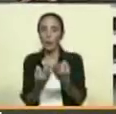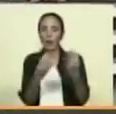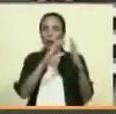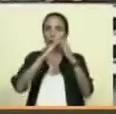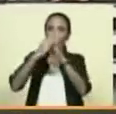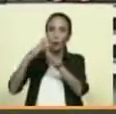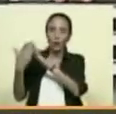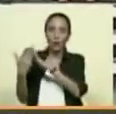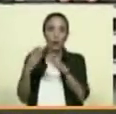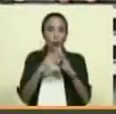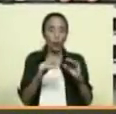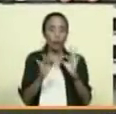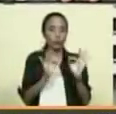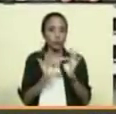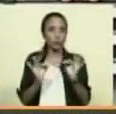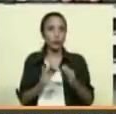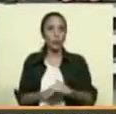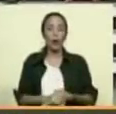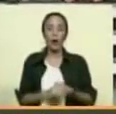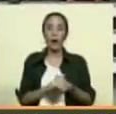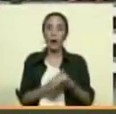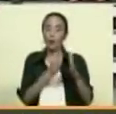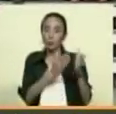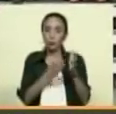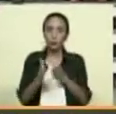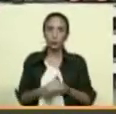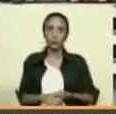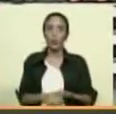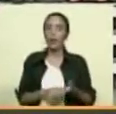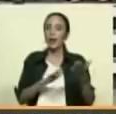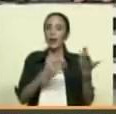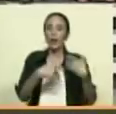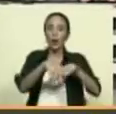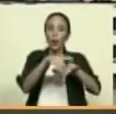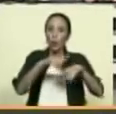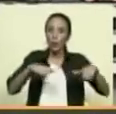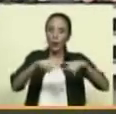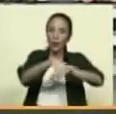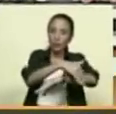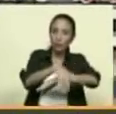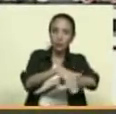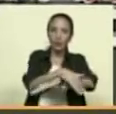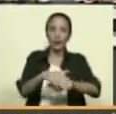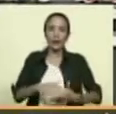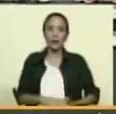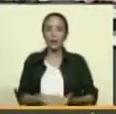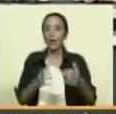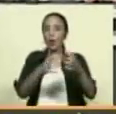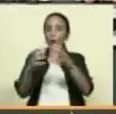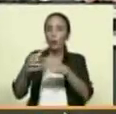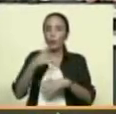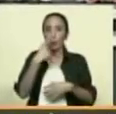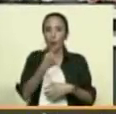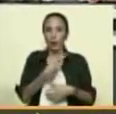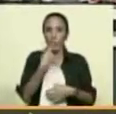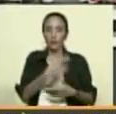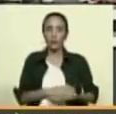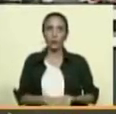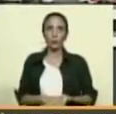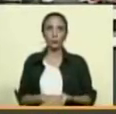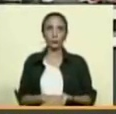Tenemos que organizar la cuadra, la comunidad. la VH, los